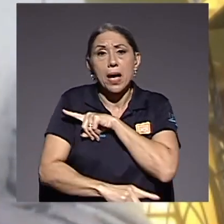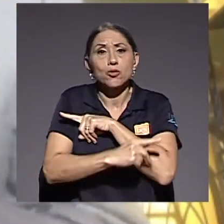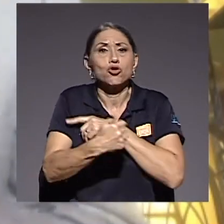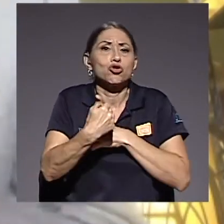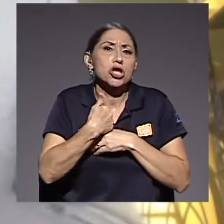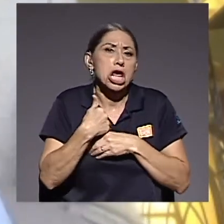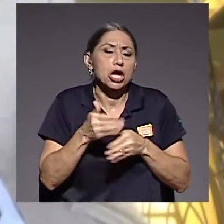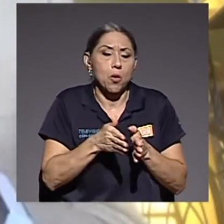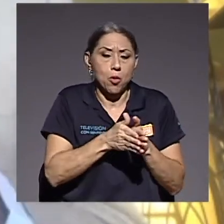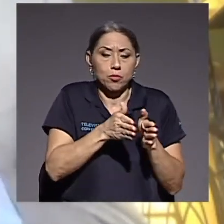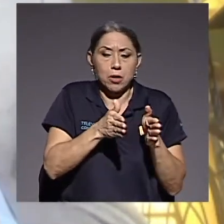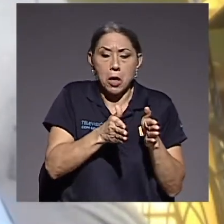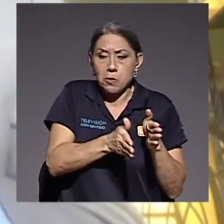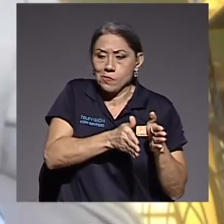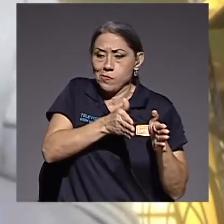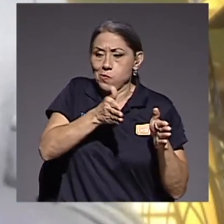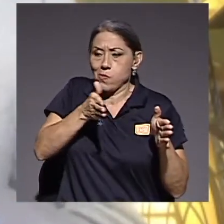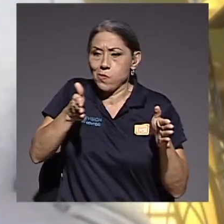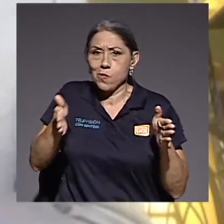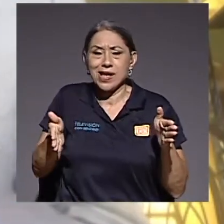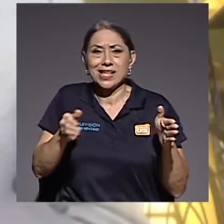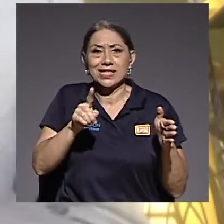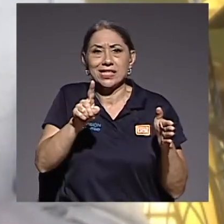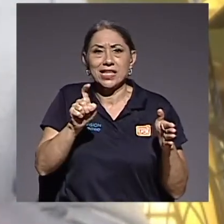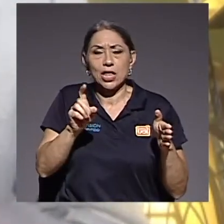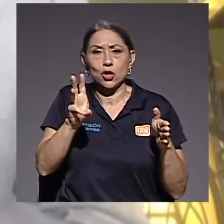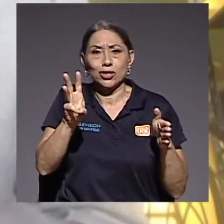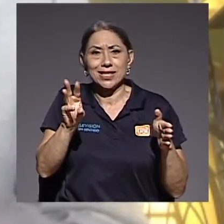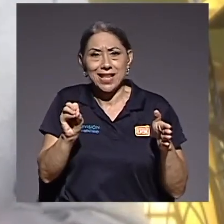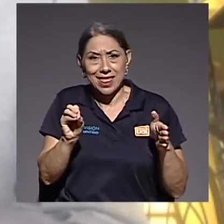en 160, digamos,